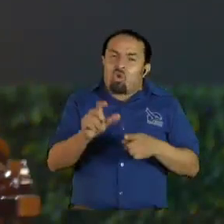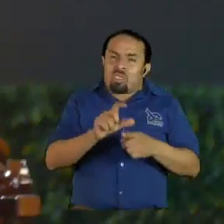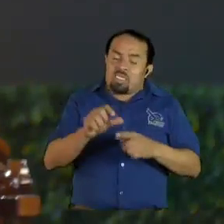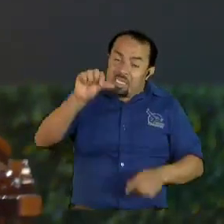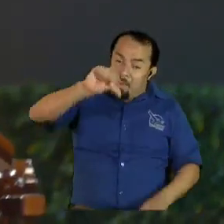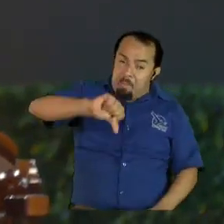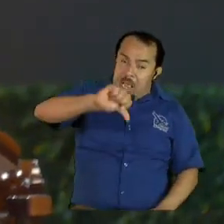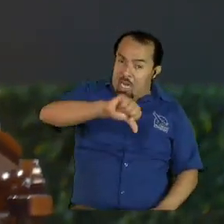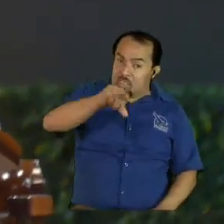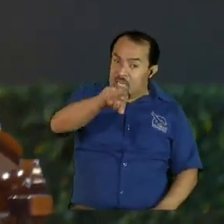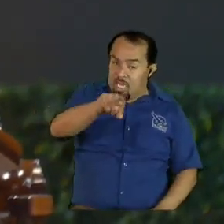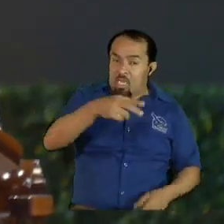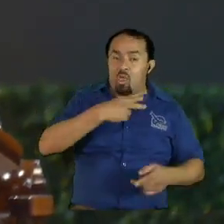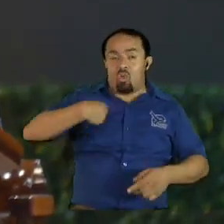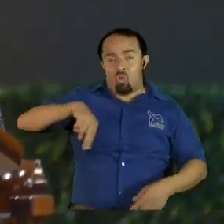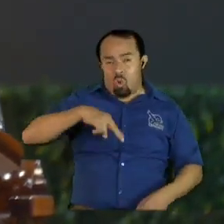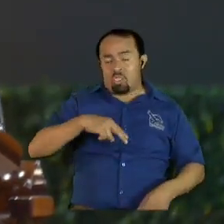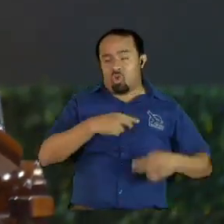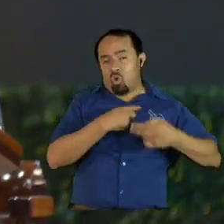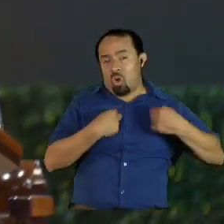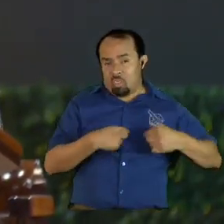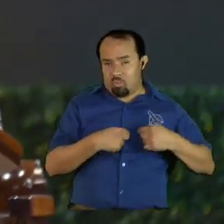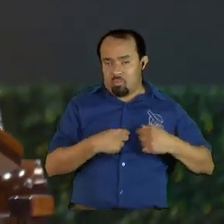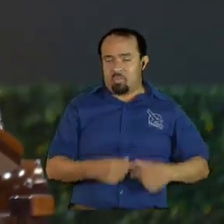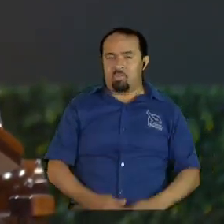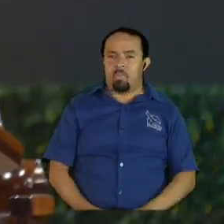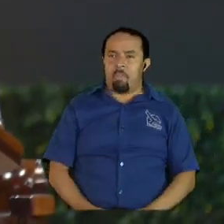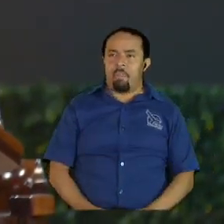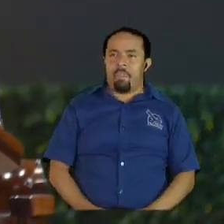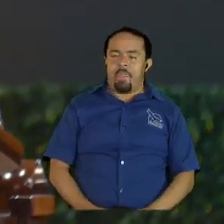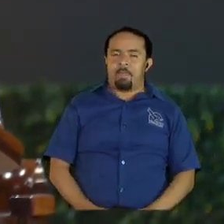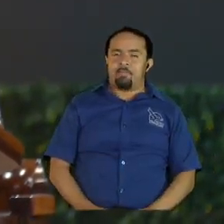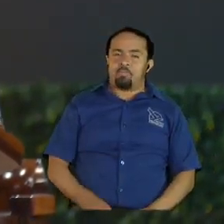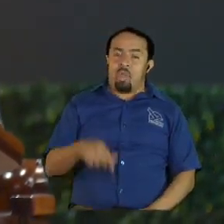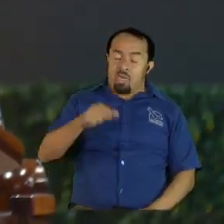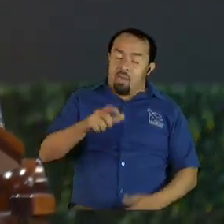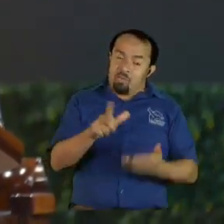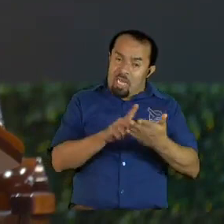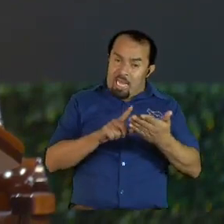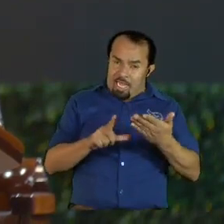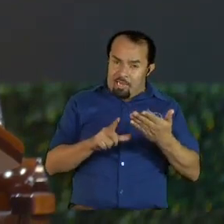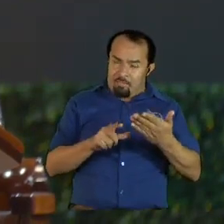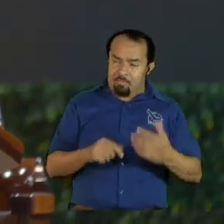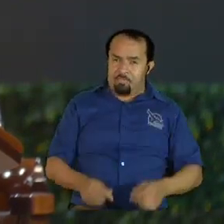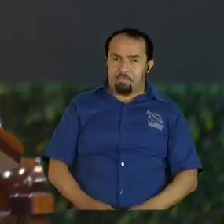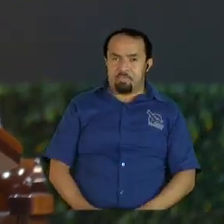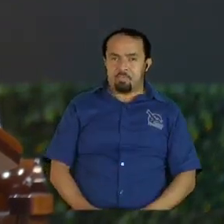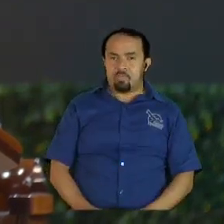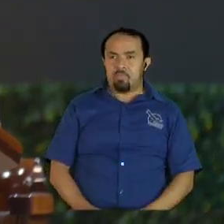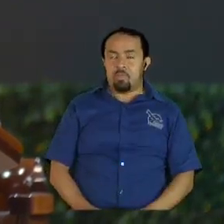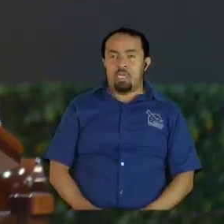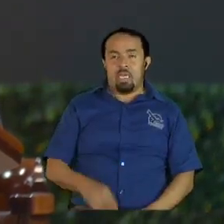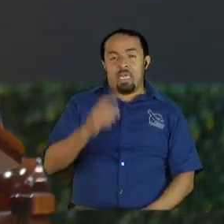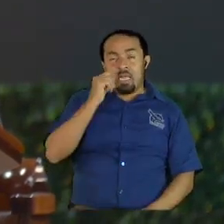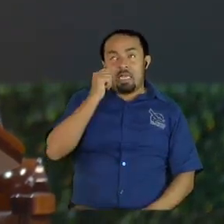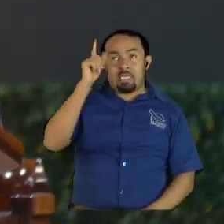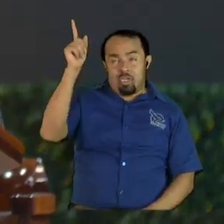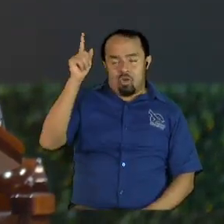corazón, porque lo vamos a ver así rápido. Eso solo lo vamos a leer casi. O no sé, el Señor